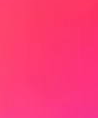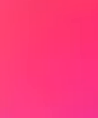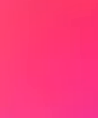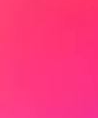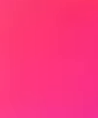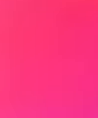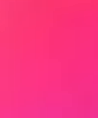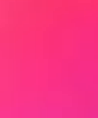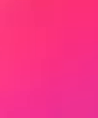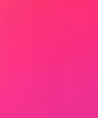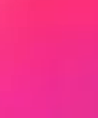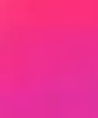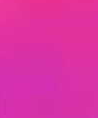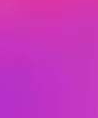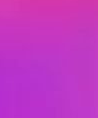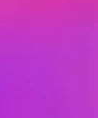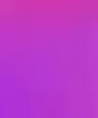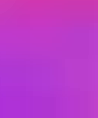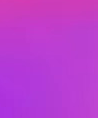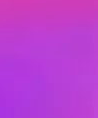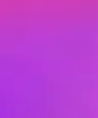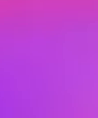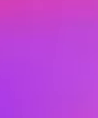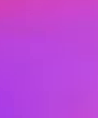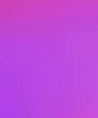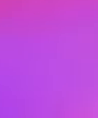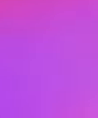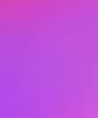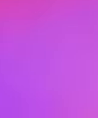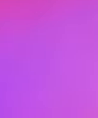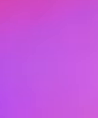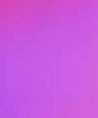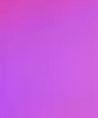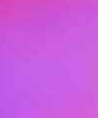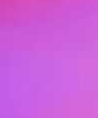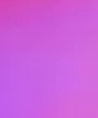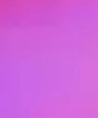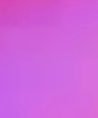5536-017123. Si requieres consultar los libros de texto en versión digital,